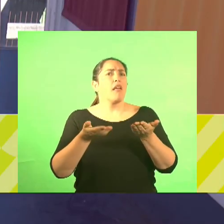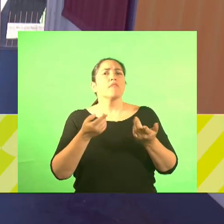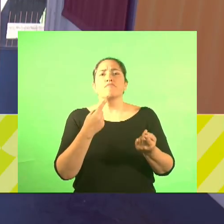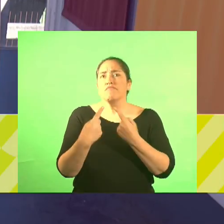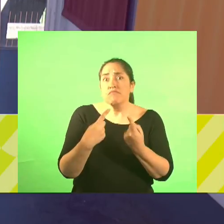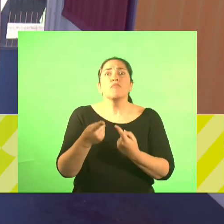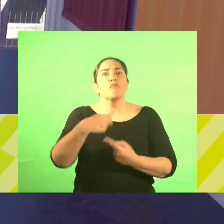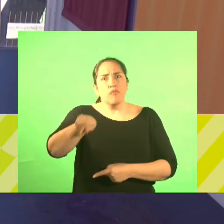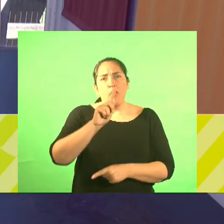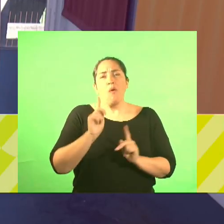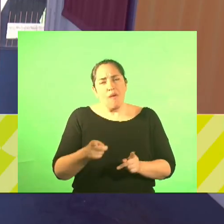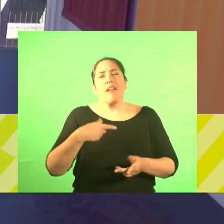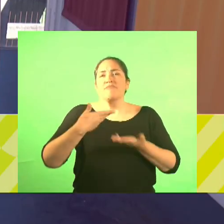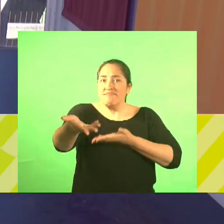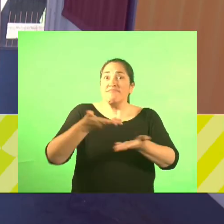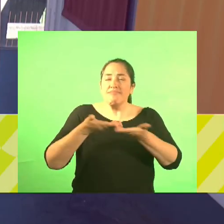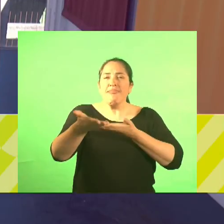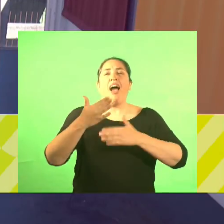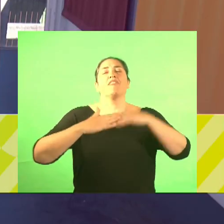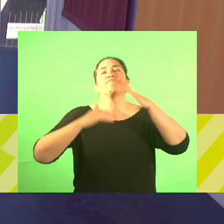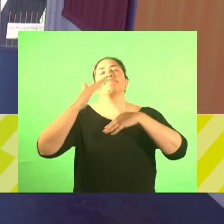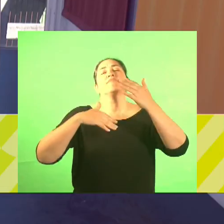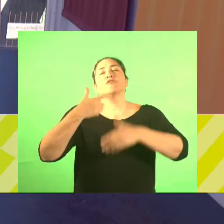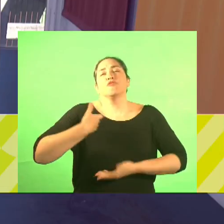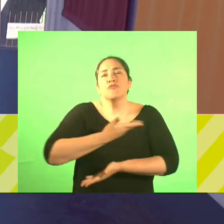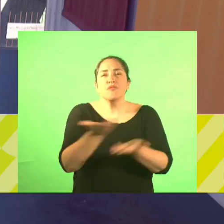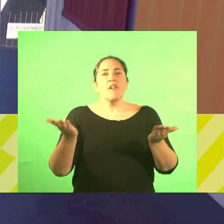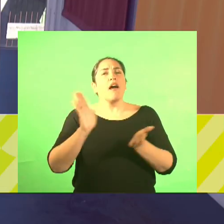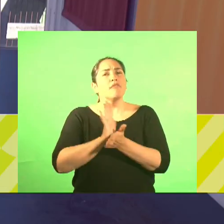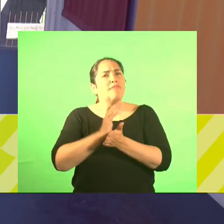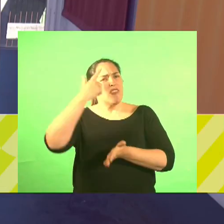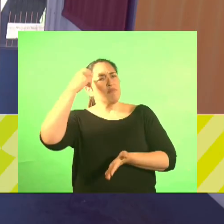con vos para seguir construyendo una sociedad libre de prejuicios, libre de